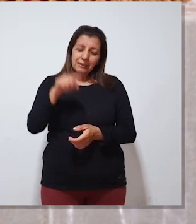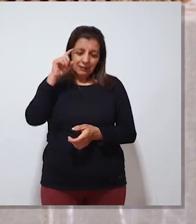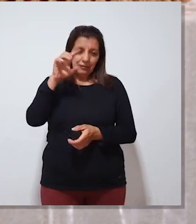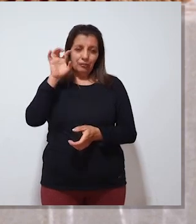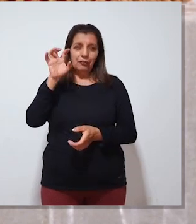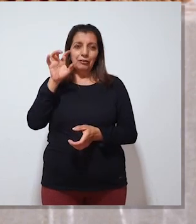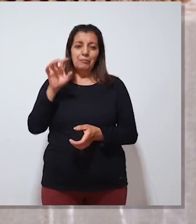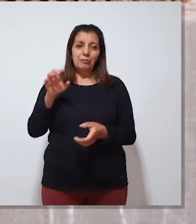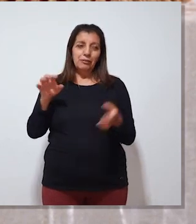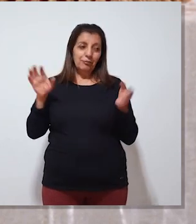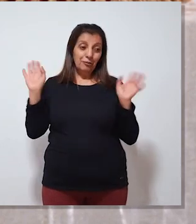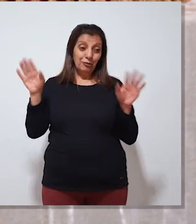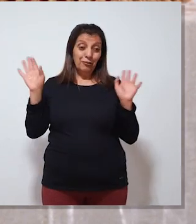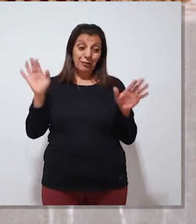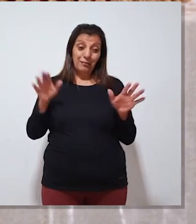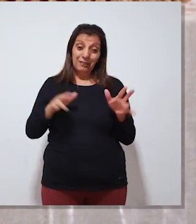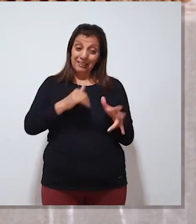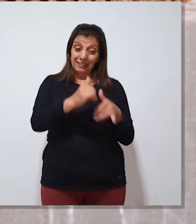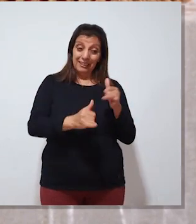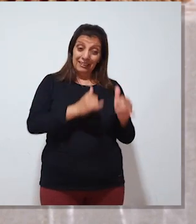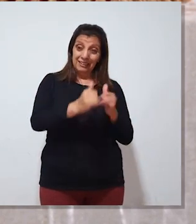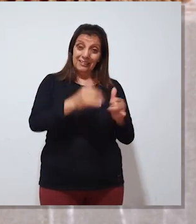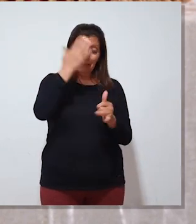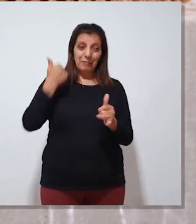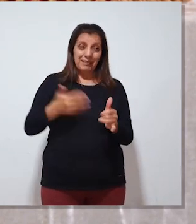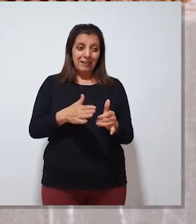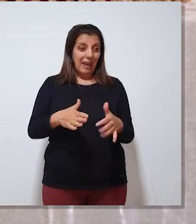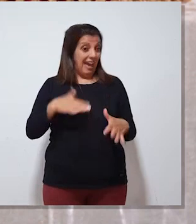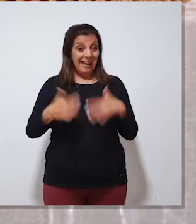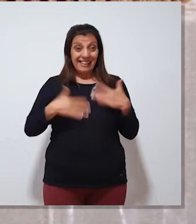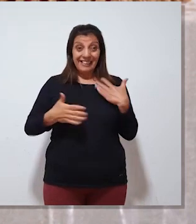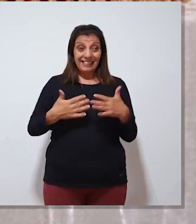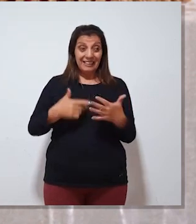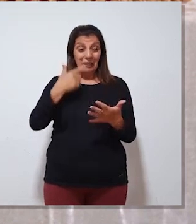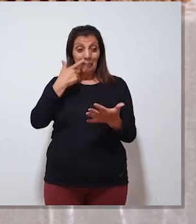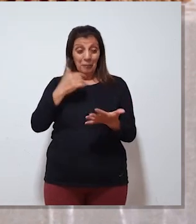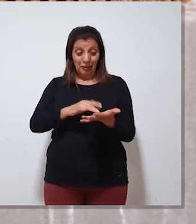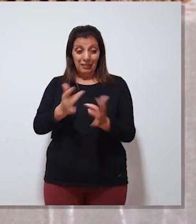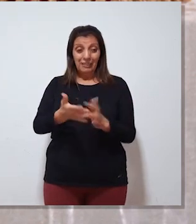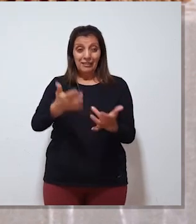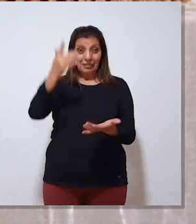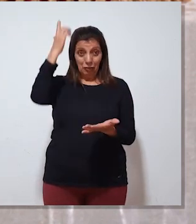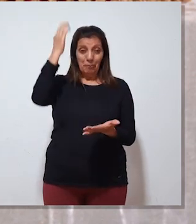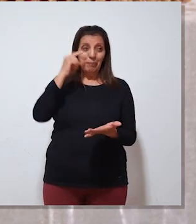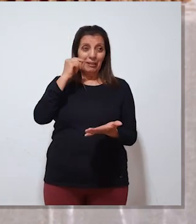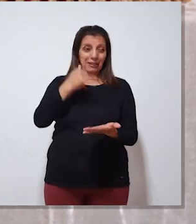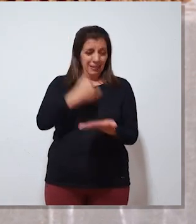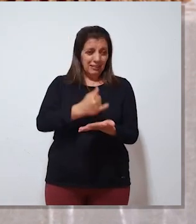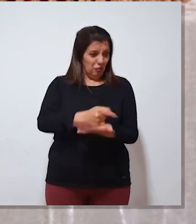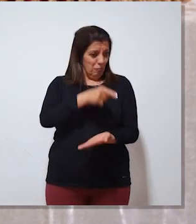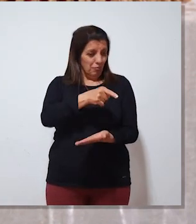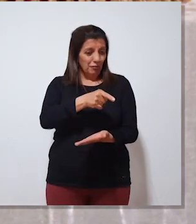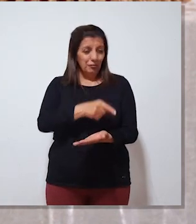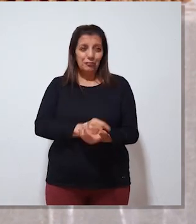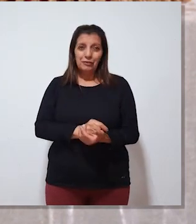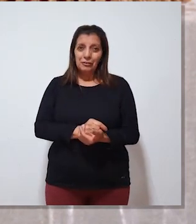alegría. Alégrate, llena de gracia, el Señor está contigo. Es un saludo que serena, porque nos habla de